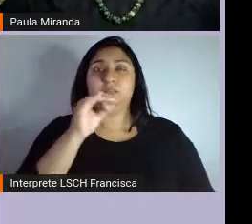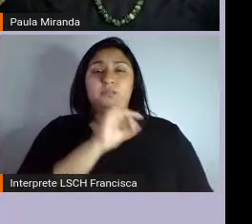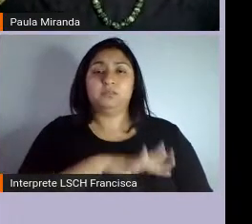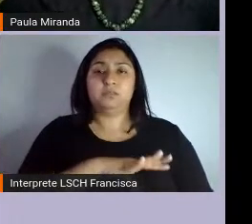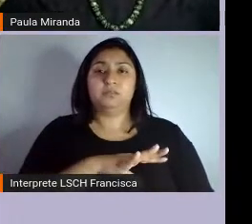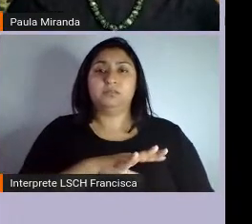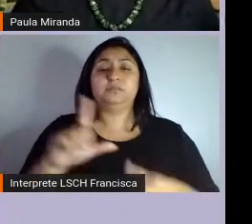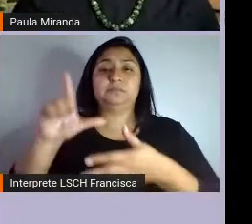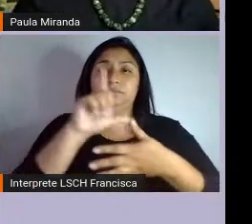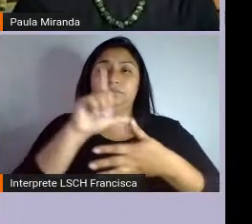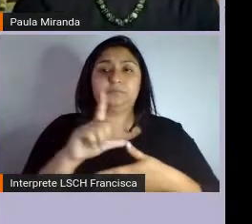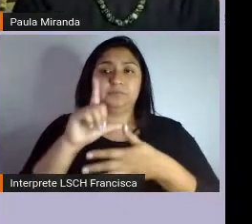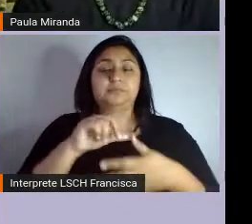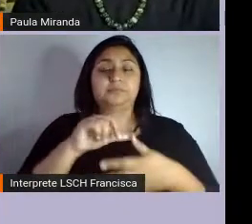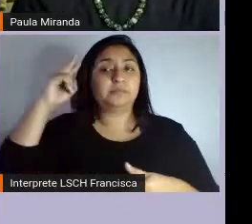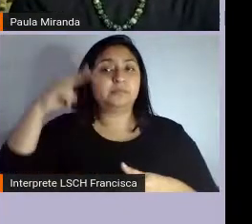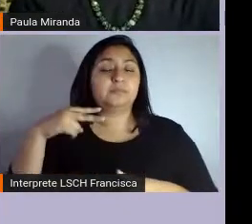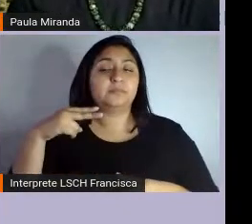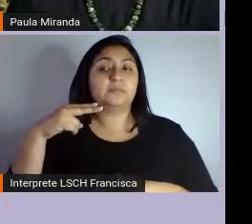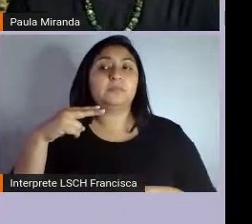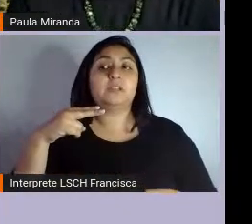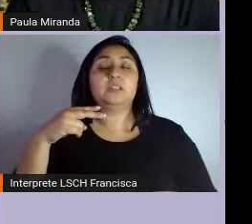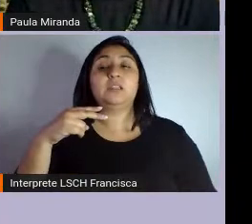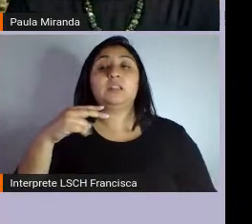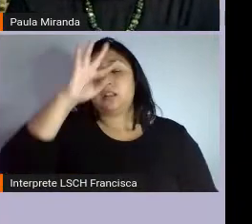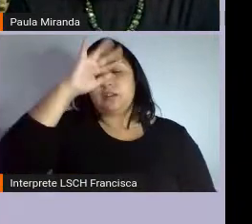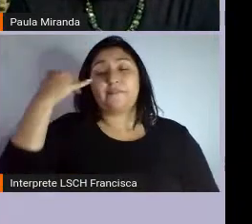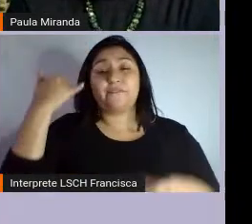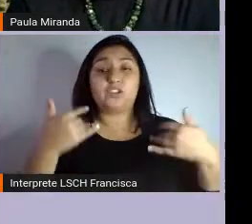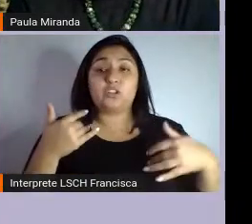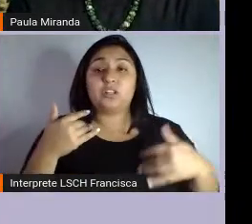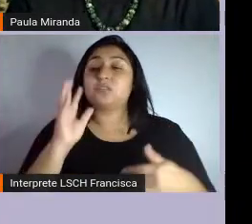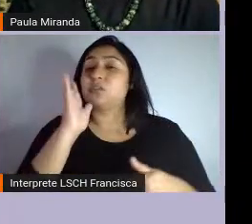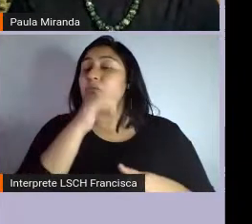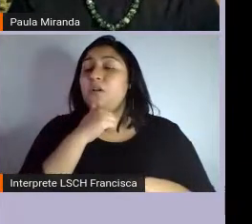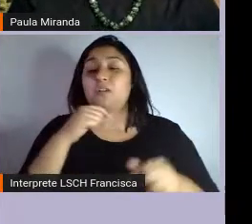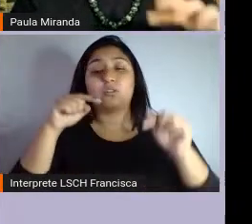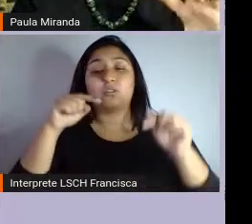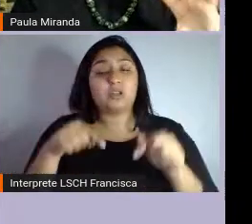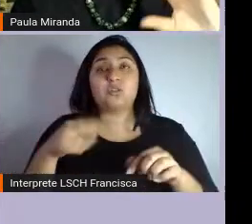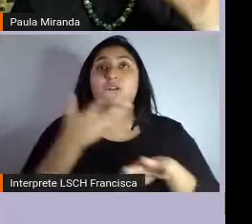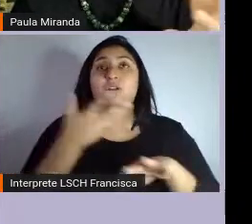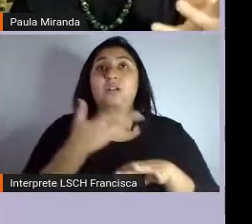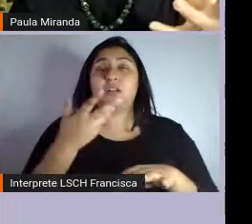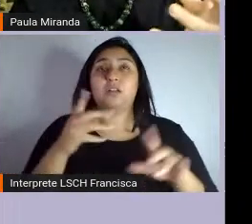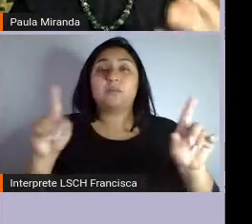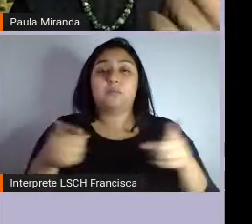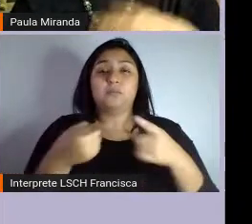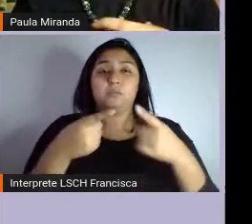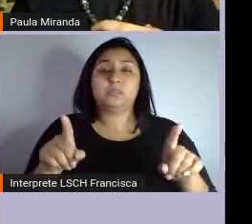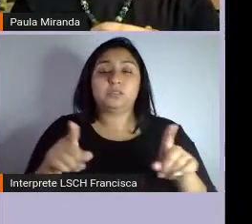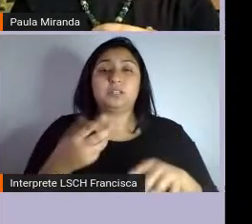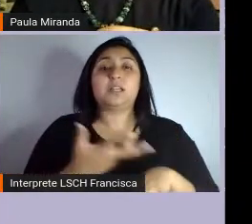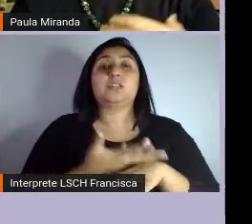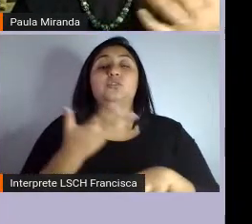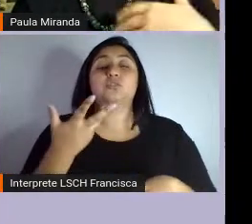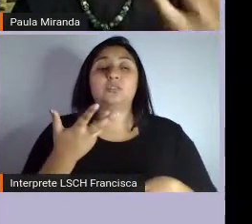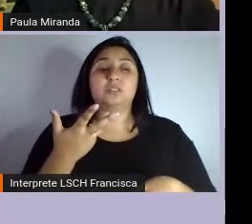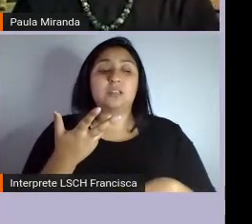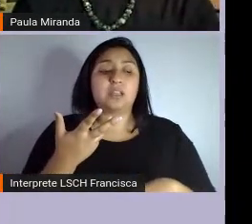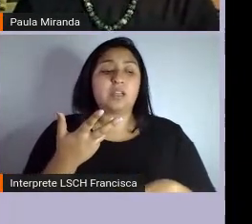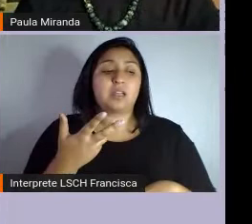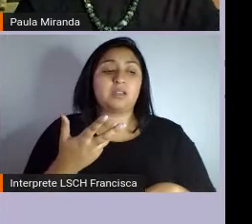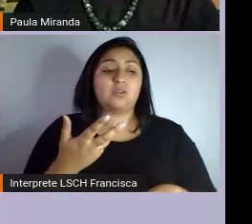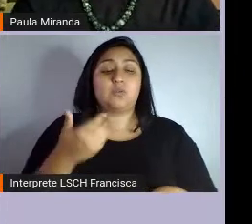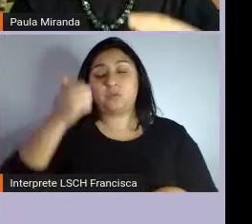no habría, lo que hoy día tenemos en música en general. Bueno, entonces hay una sentencia, hay un castigo, ¿cierto?, para ella que